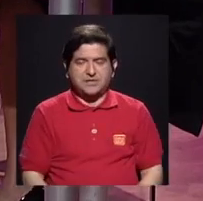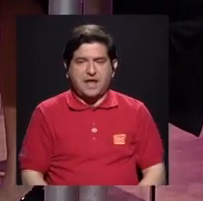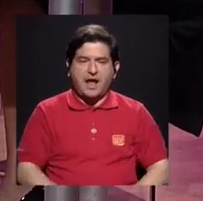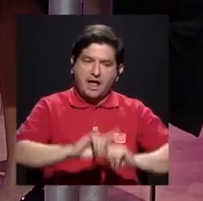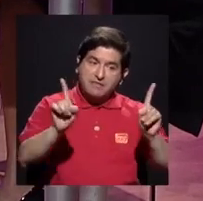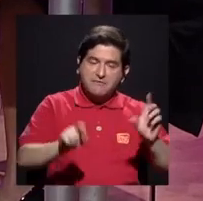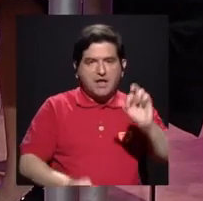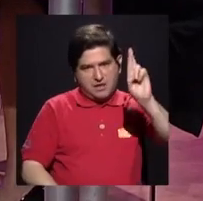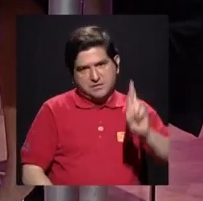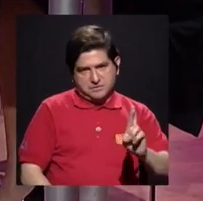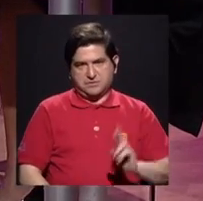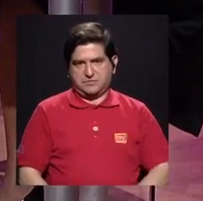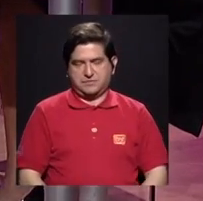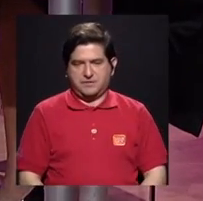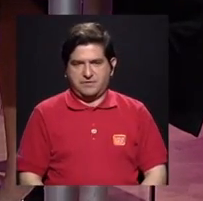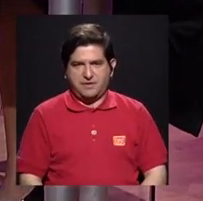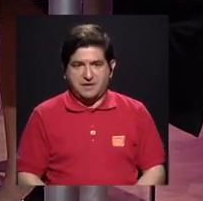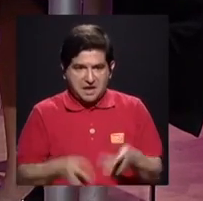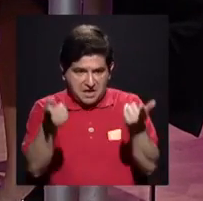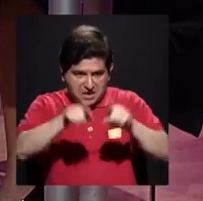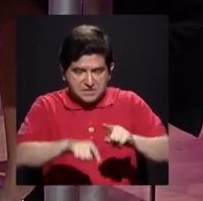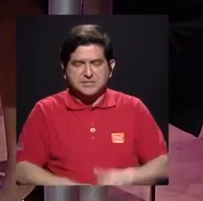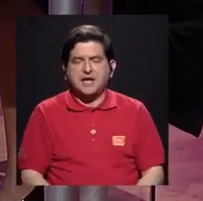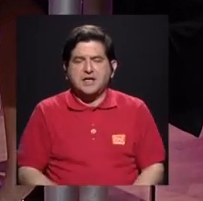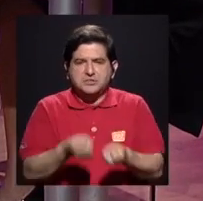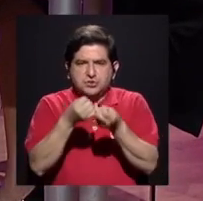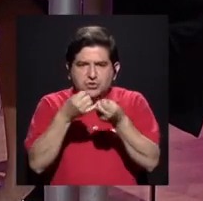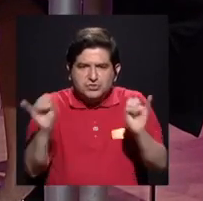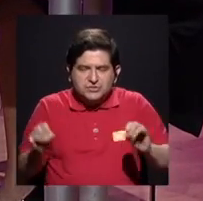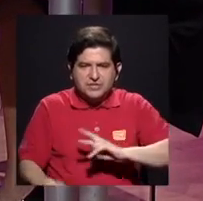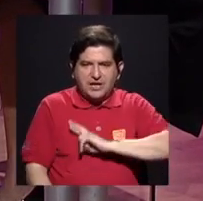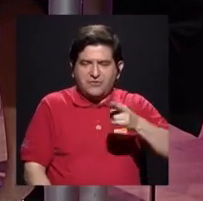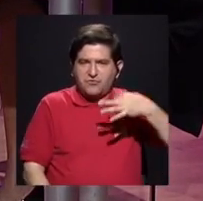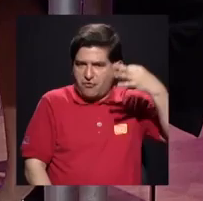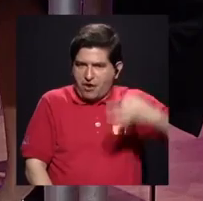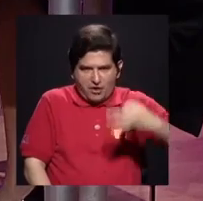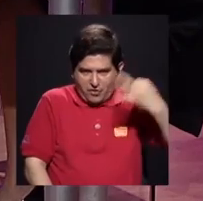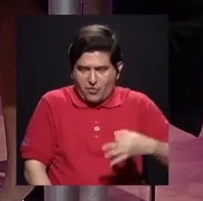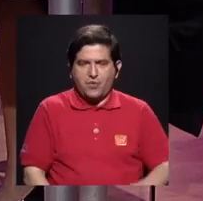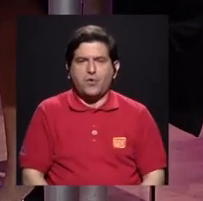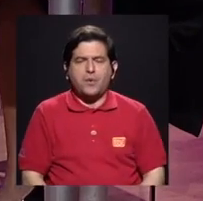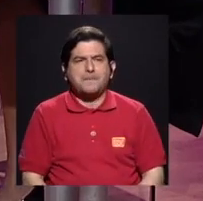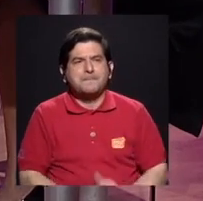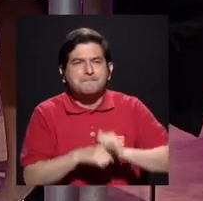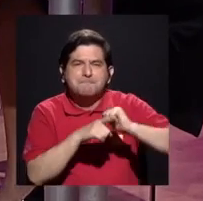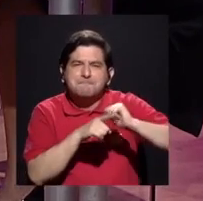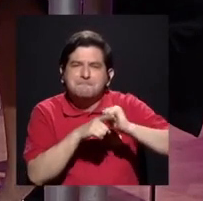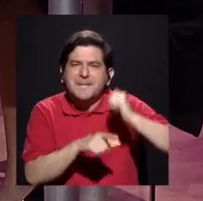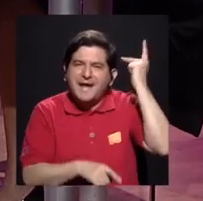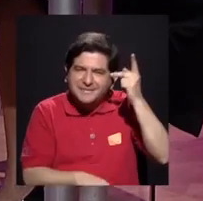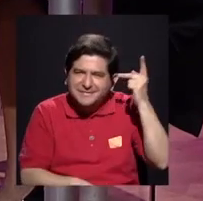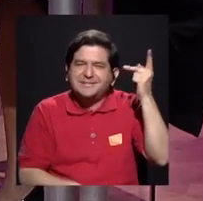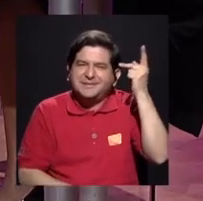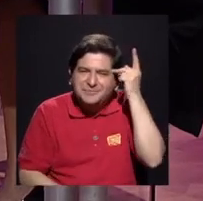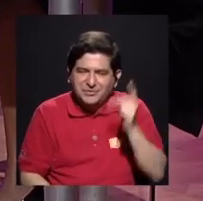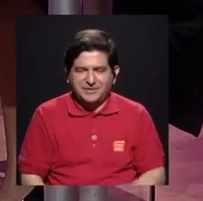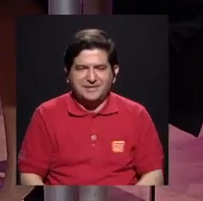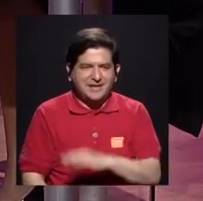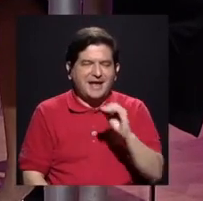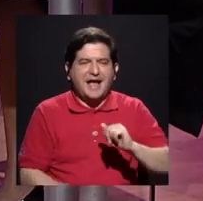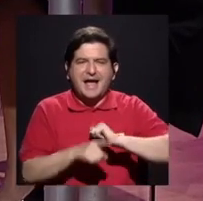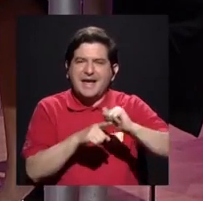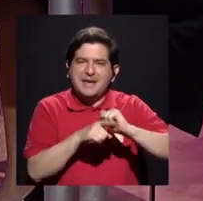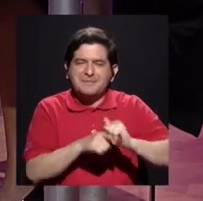costa rica laica no tienen una religión oficial la práctica política y la práctica